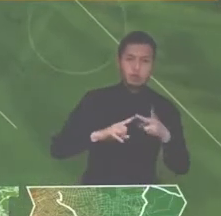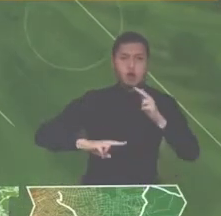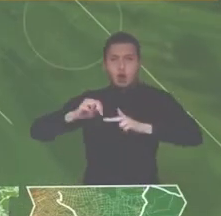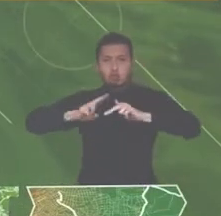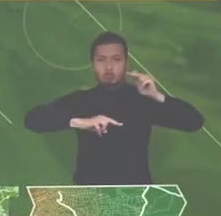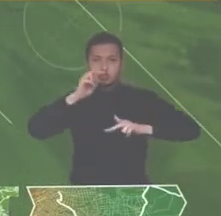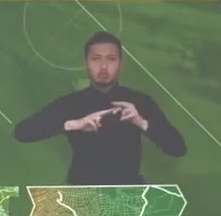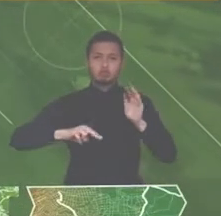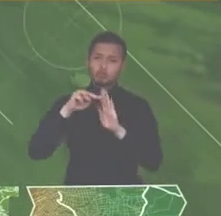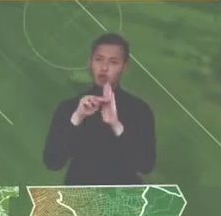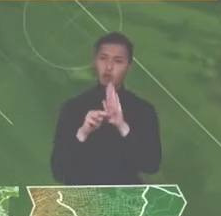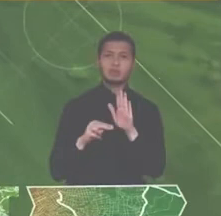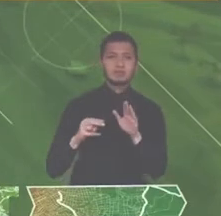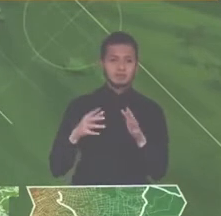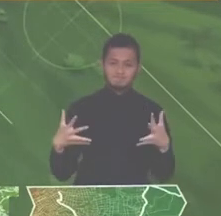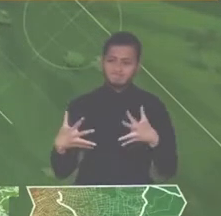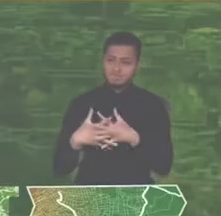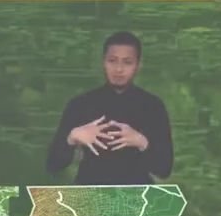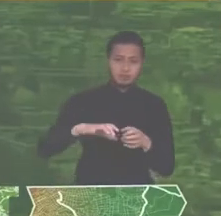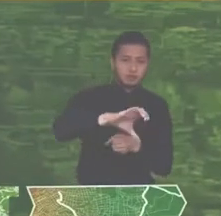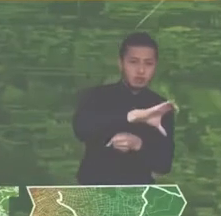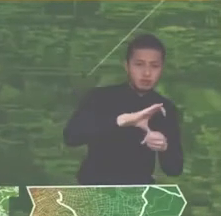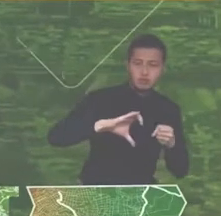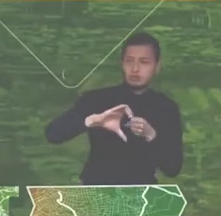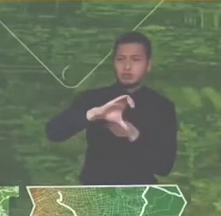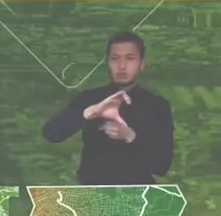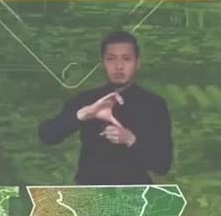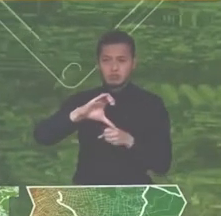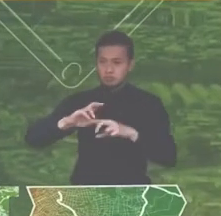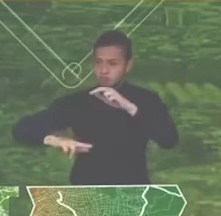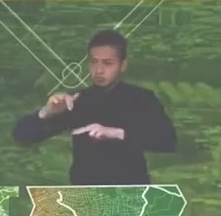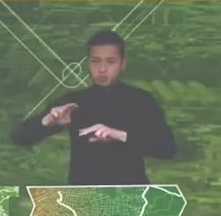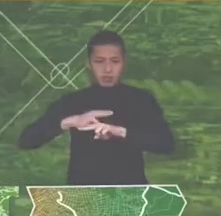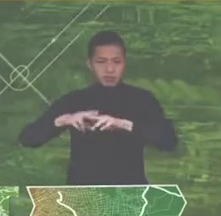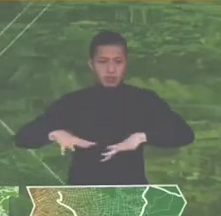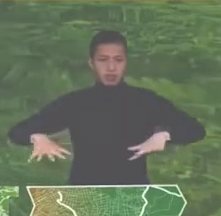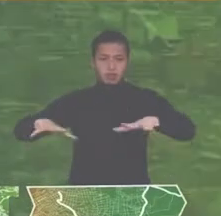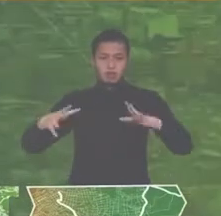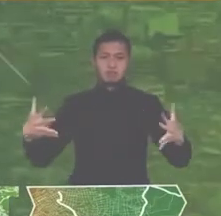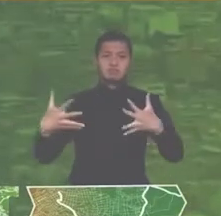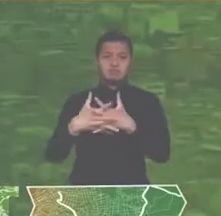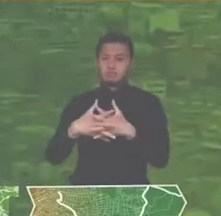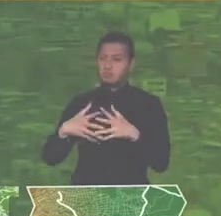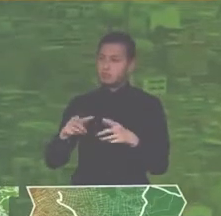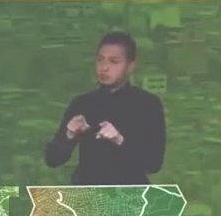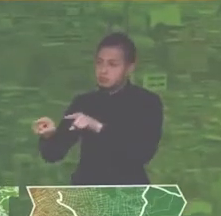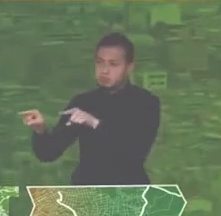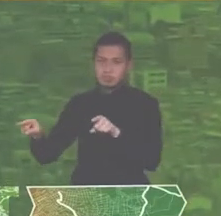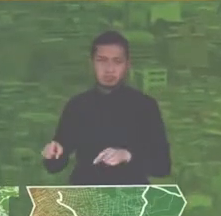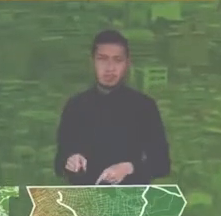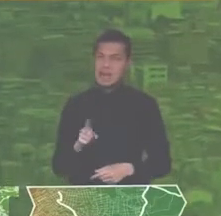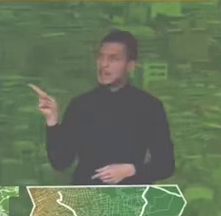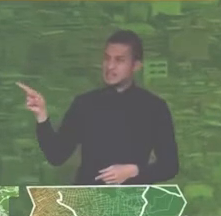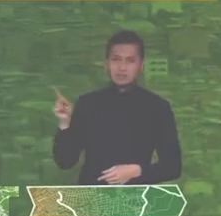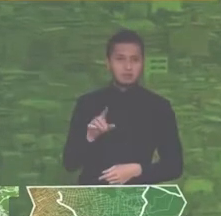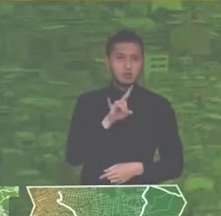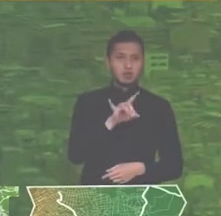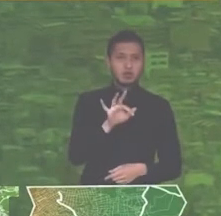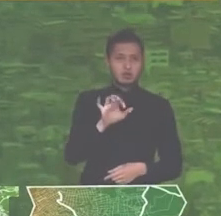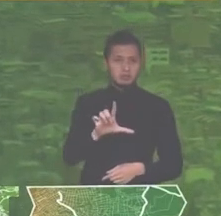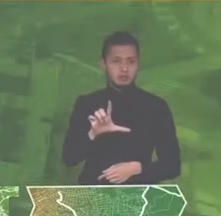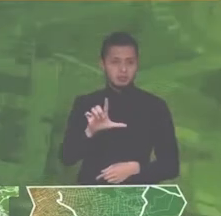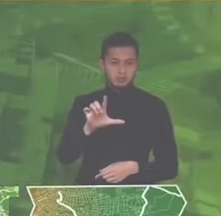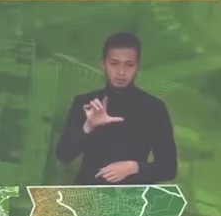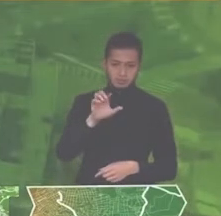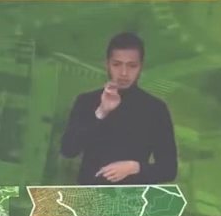en su presentación pero cuando se aplica el artículo específico